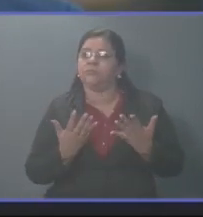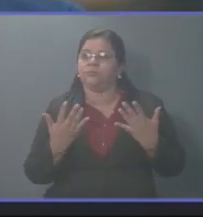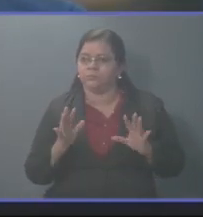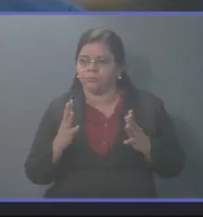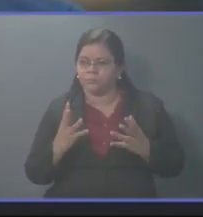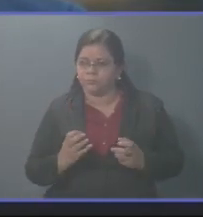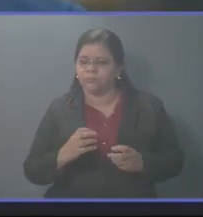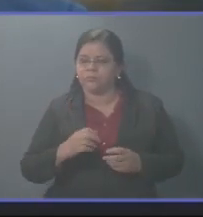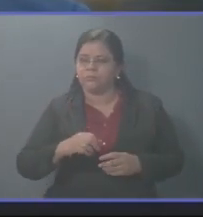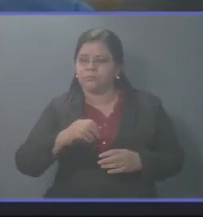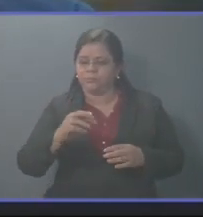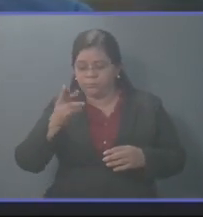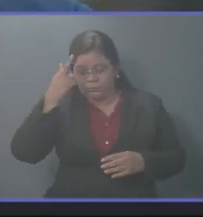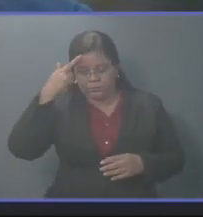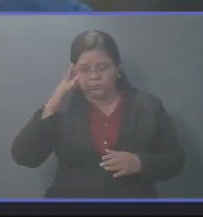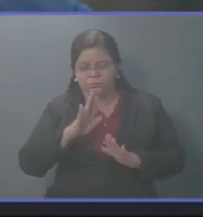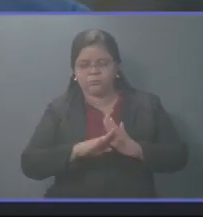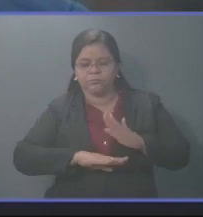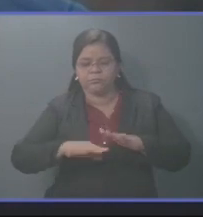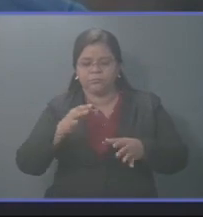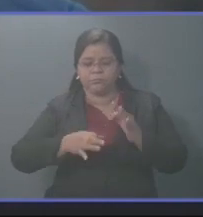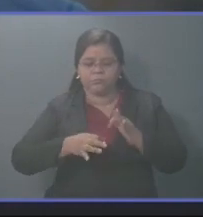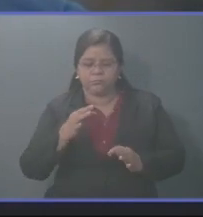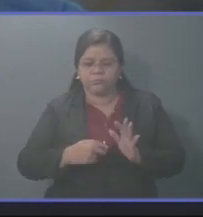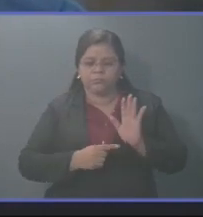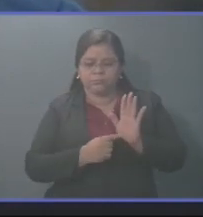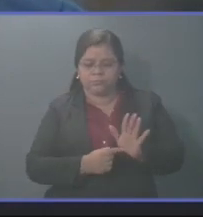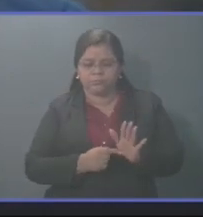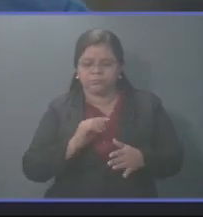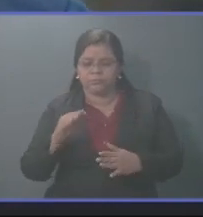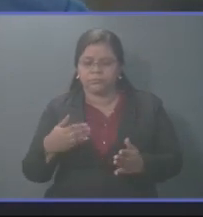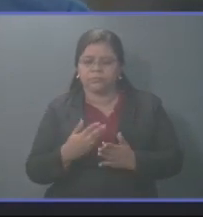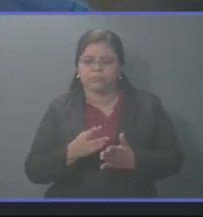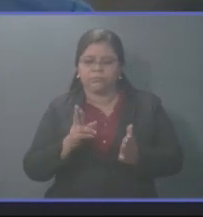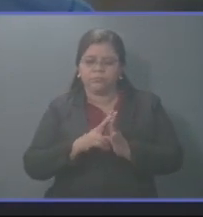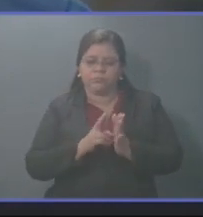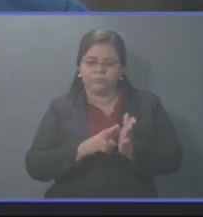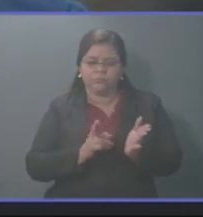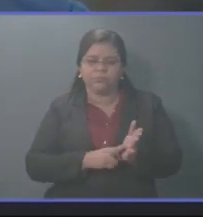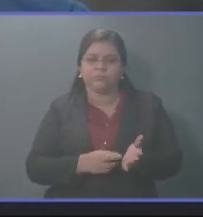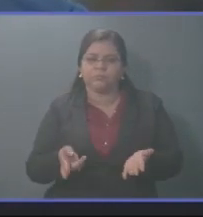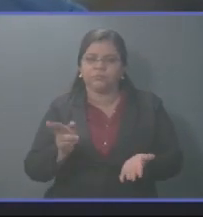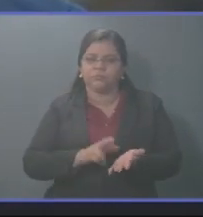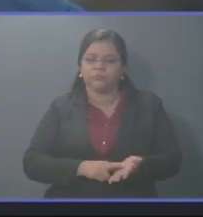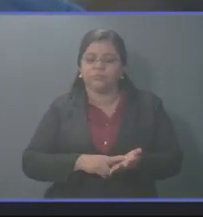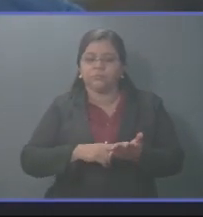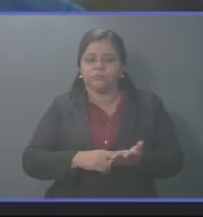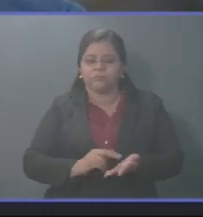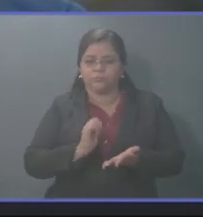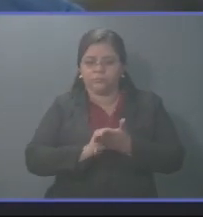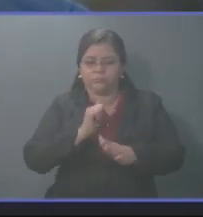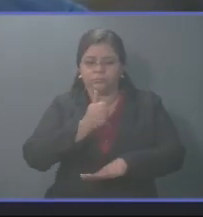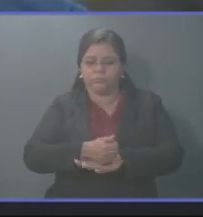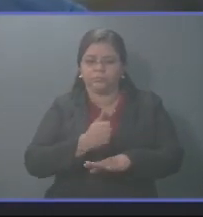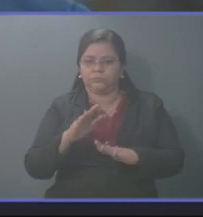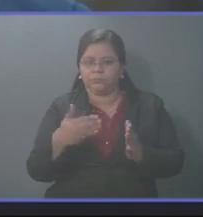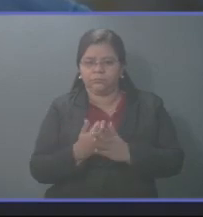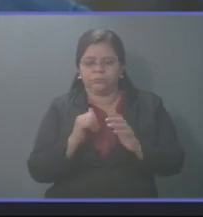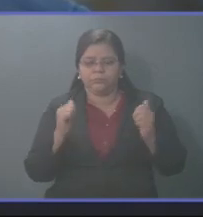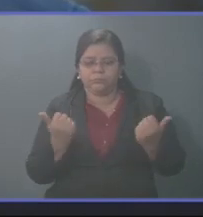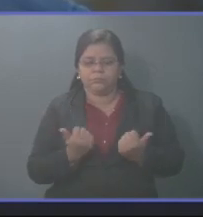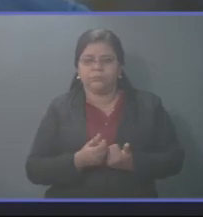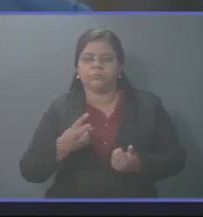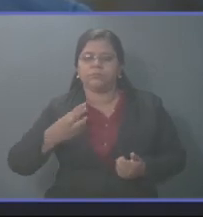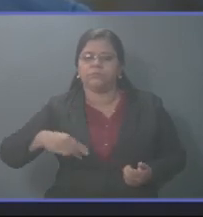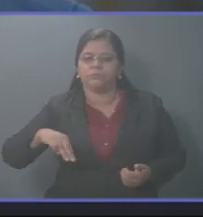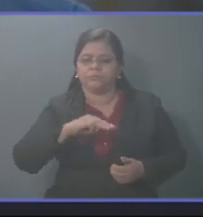su personería jurídica, deberá de presentar sus estatutos en el registro de fundaciones y asociaciones sin fines de lucro del